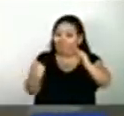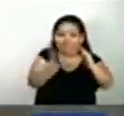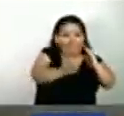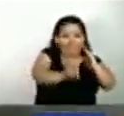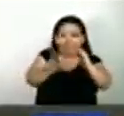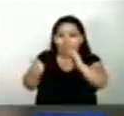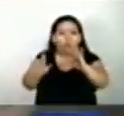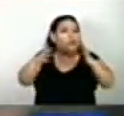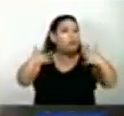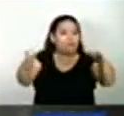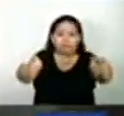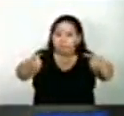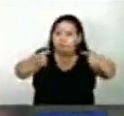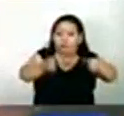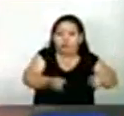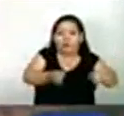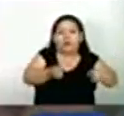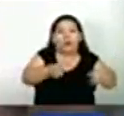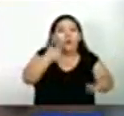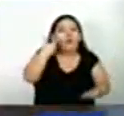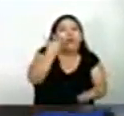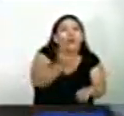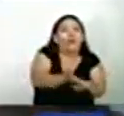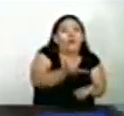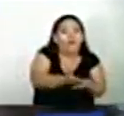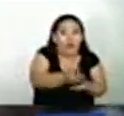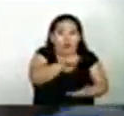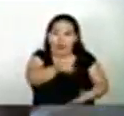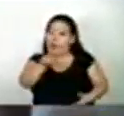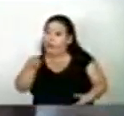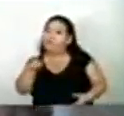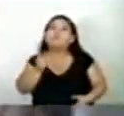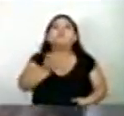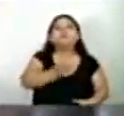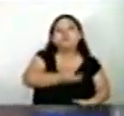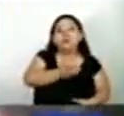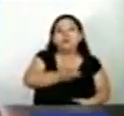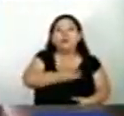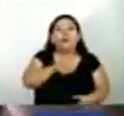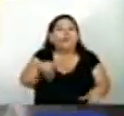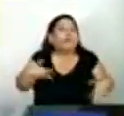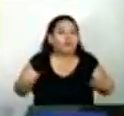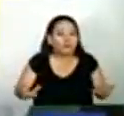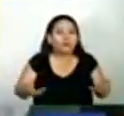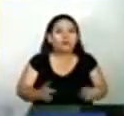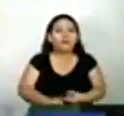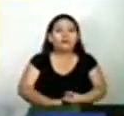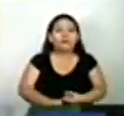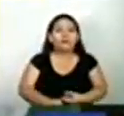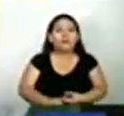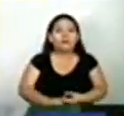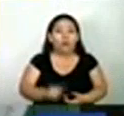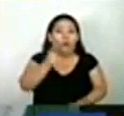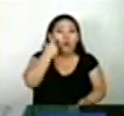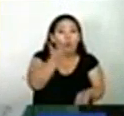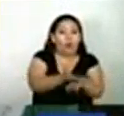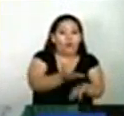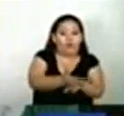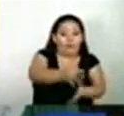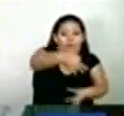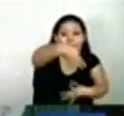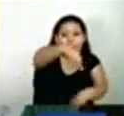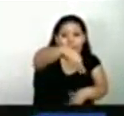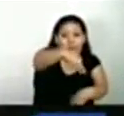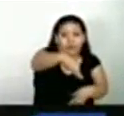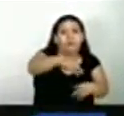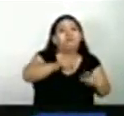Asimismo recolectar evidencia que involucra a estas personas consistente en evidencia documental